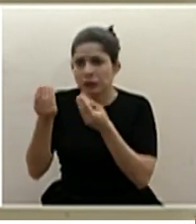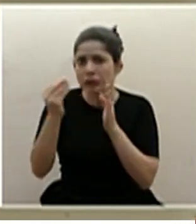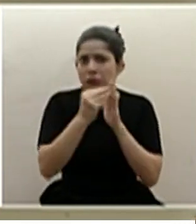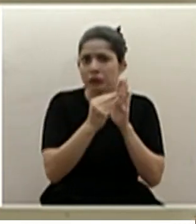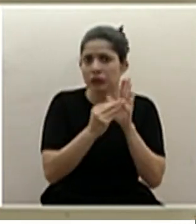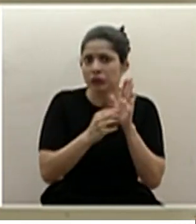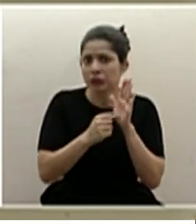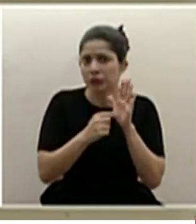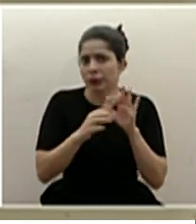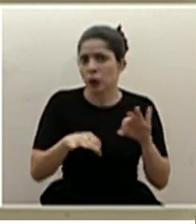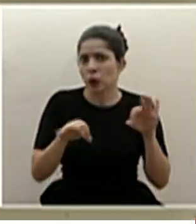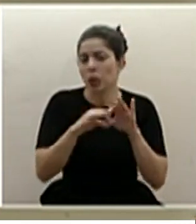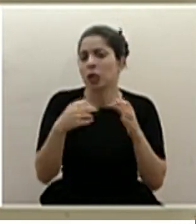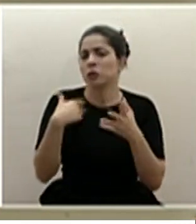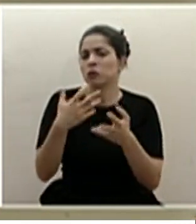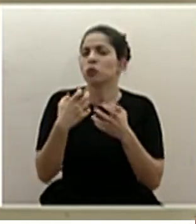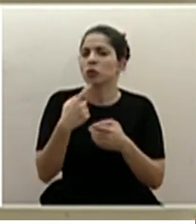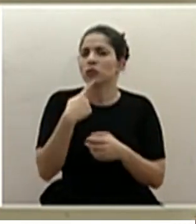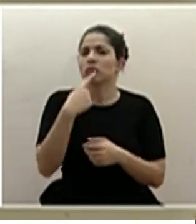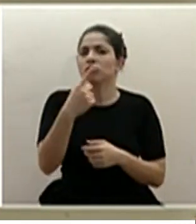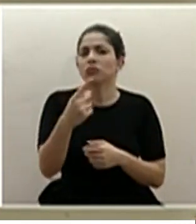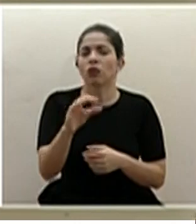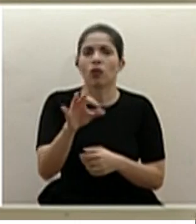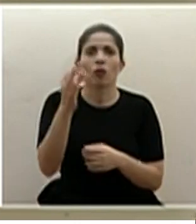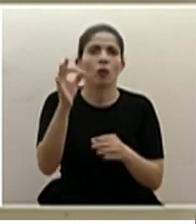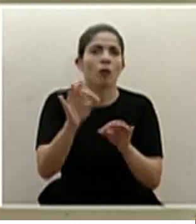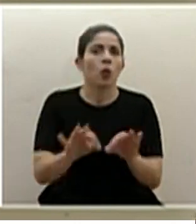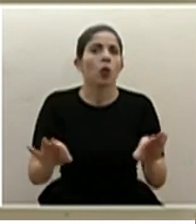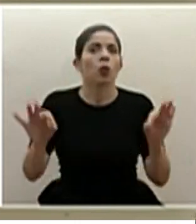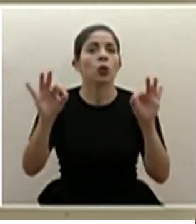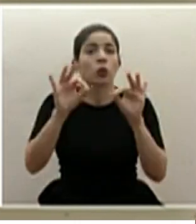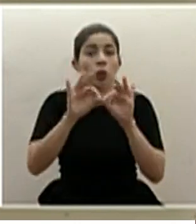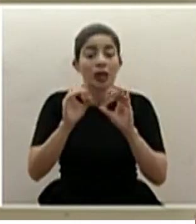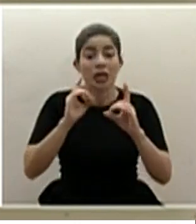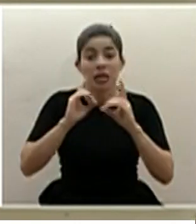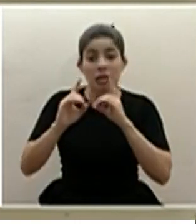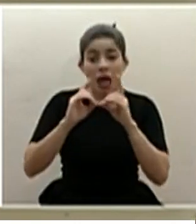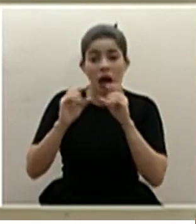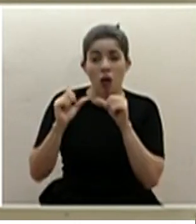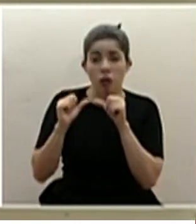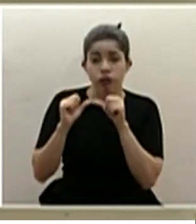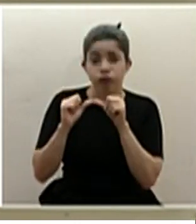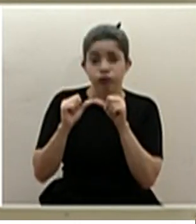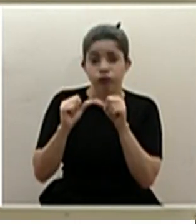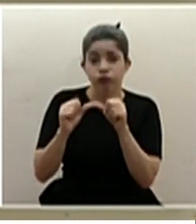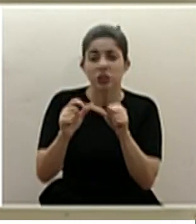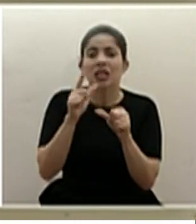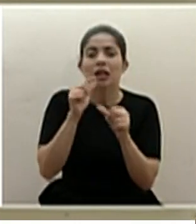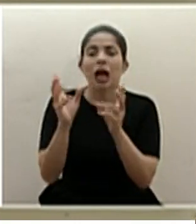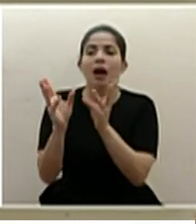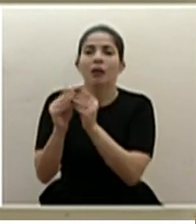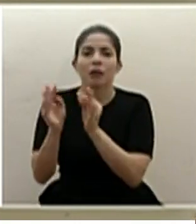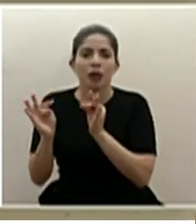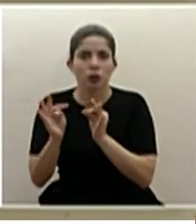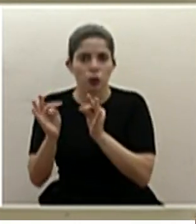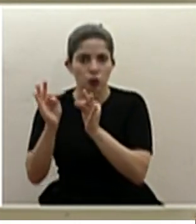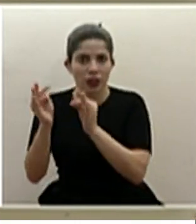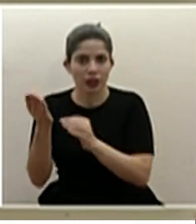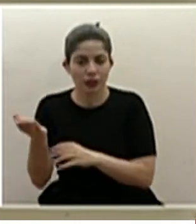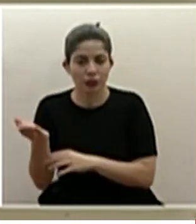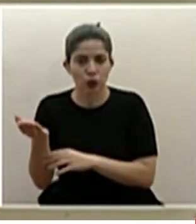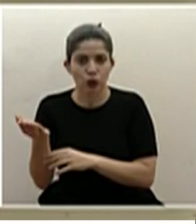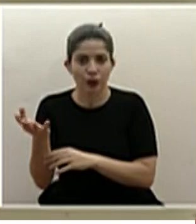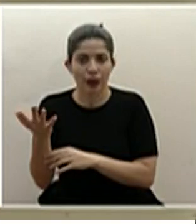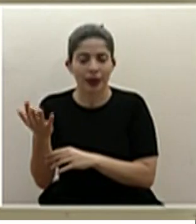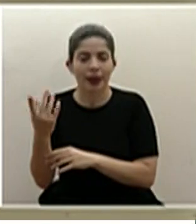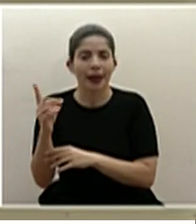aquí yo quisiera mencionar de manera muy importante que los diálogos se han sostenido con la Cámara de Turismo